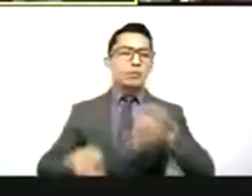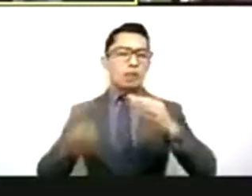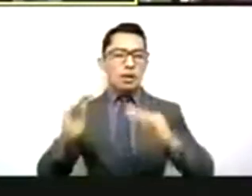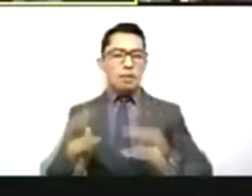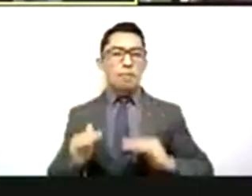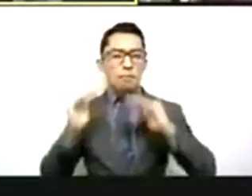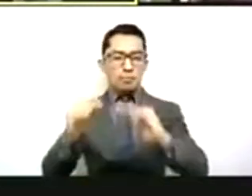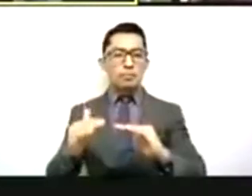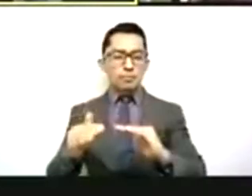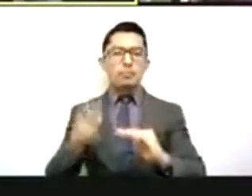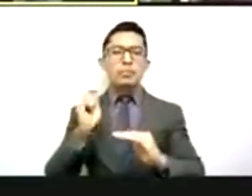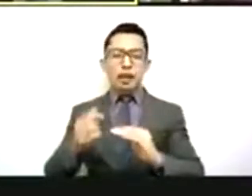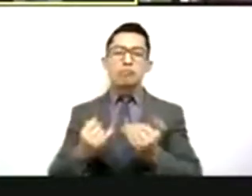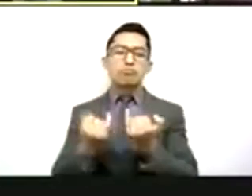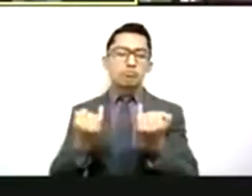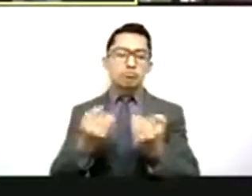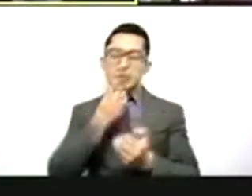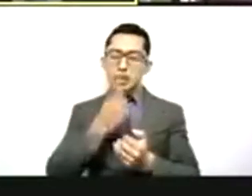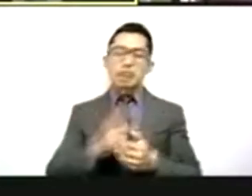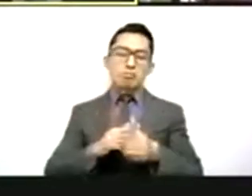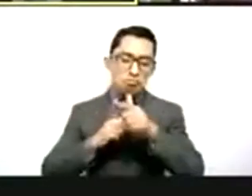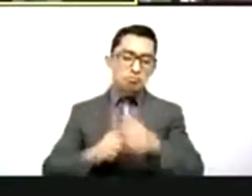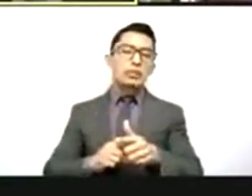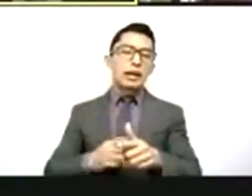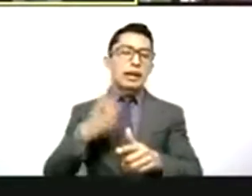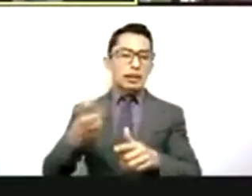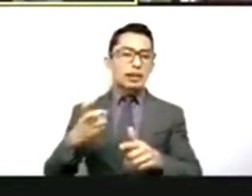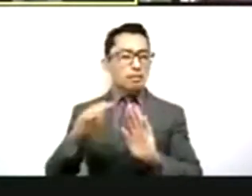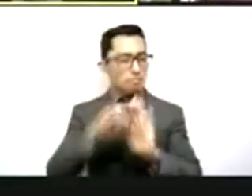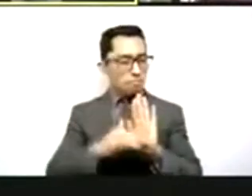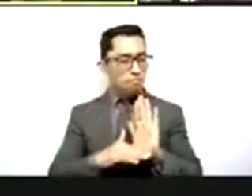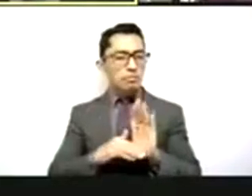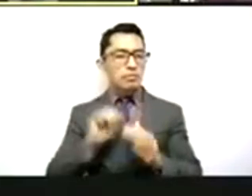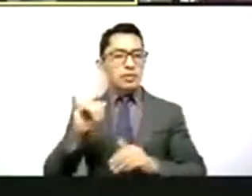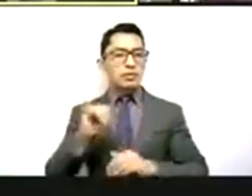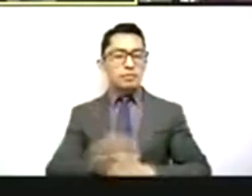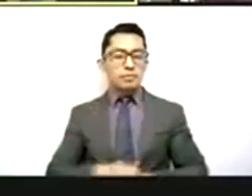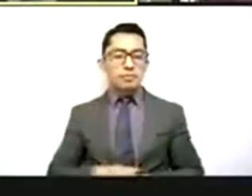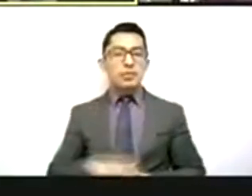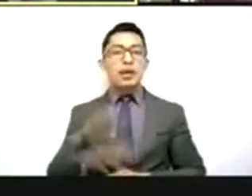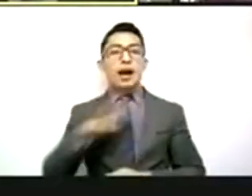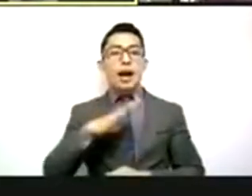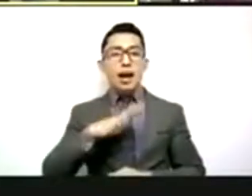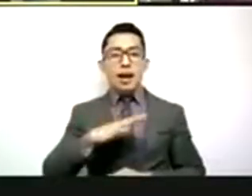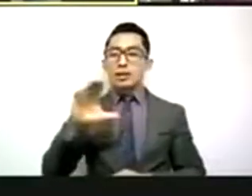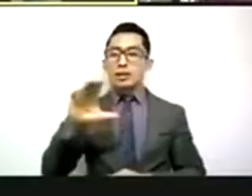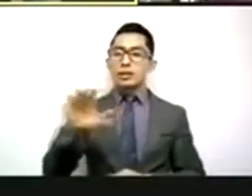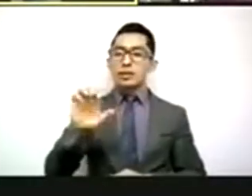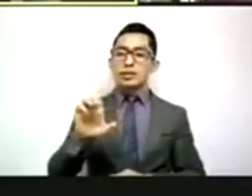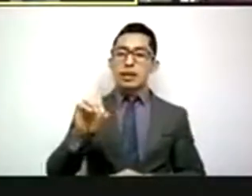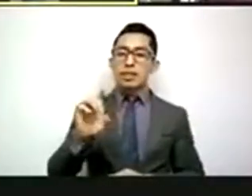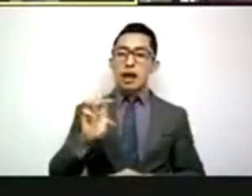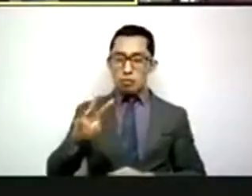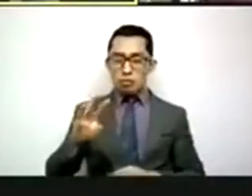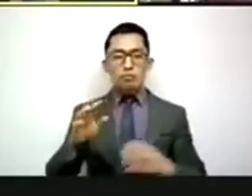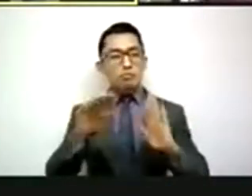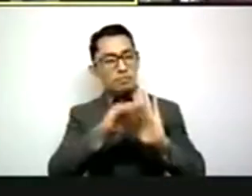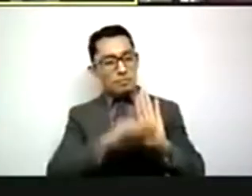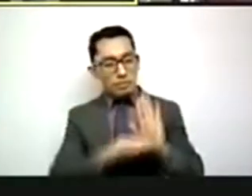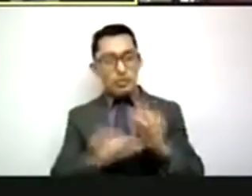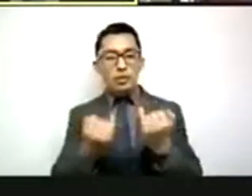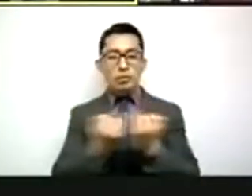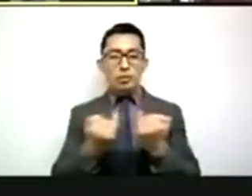confirmó que se estableciera esta medida. Las recomendaciones de la CEDAW y los protocolos para atender la